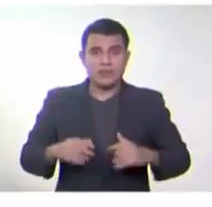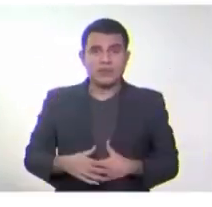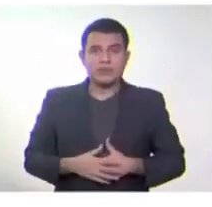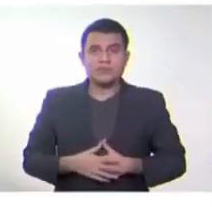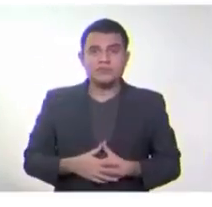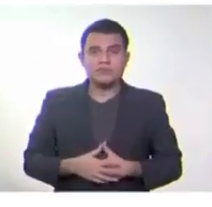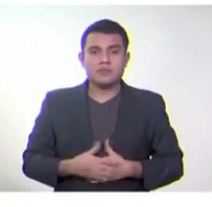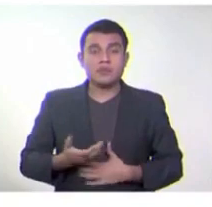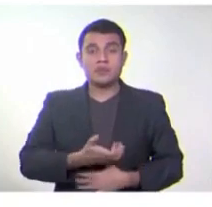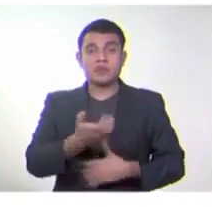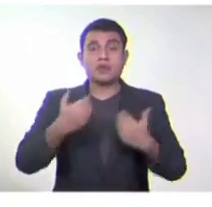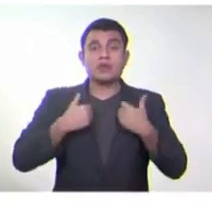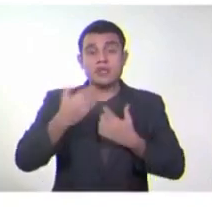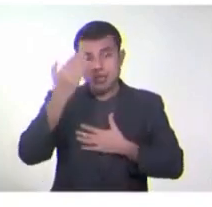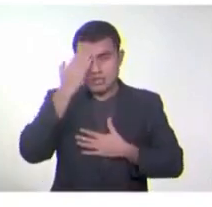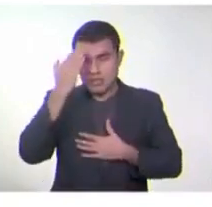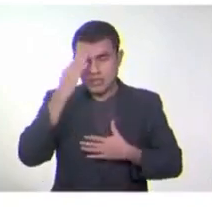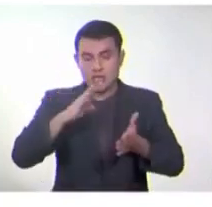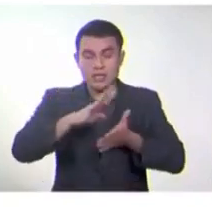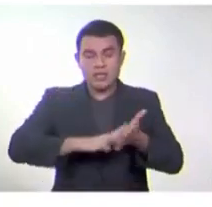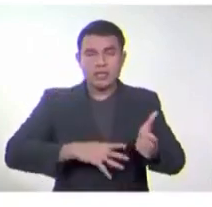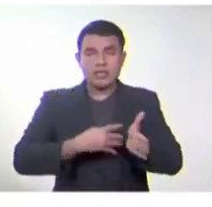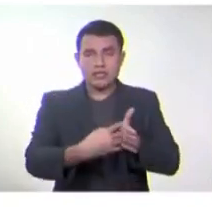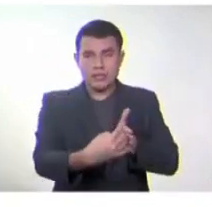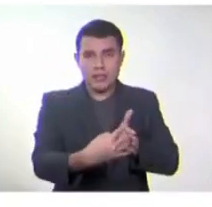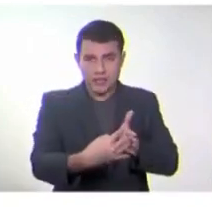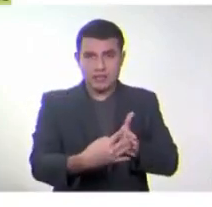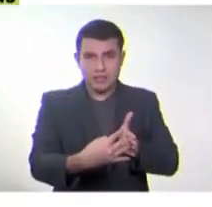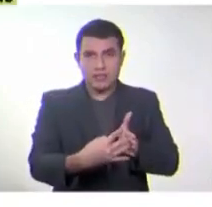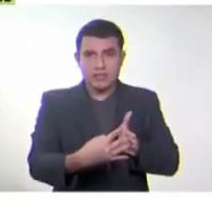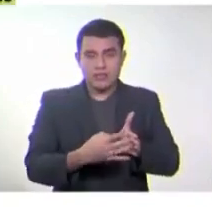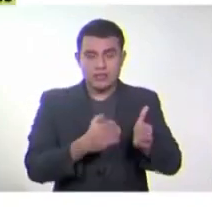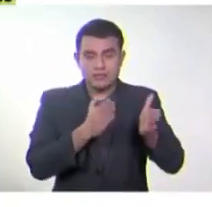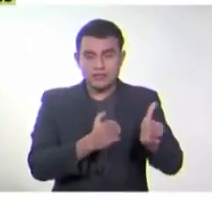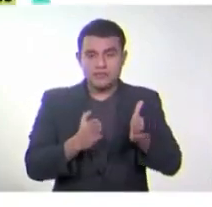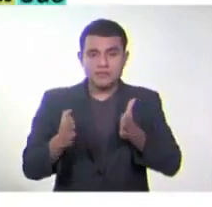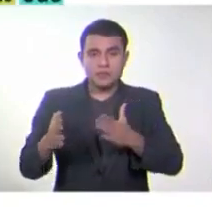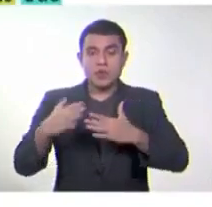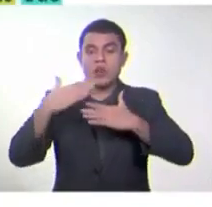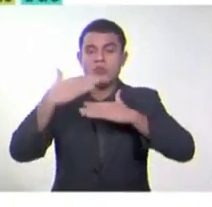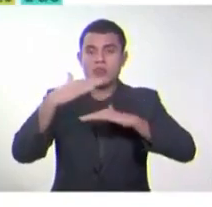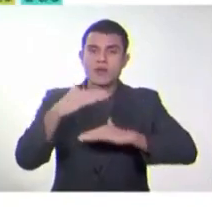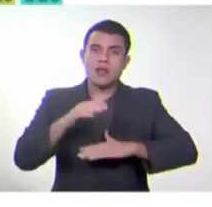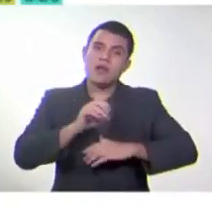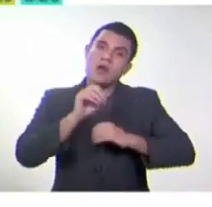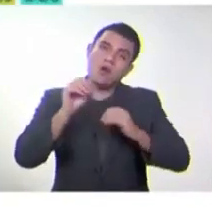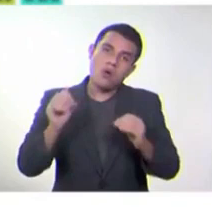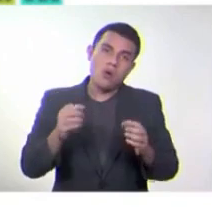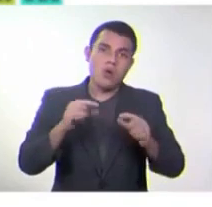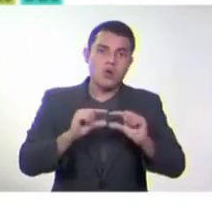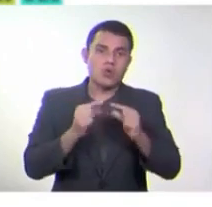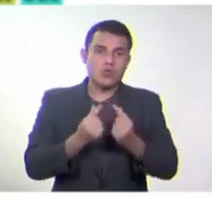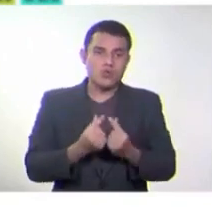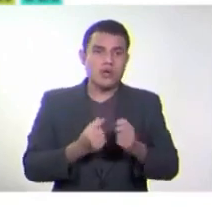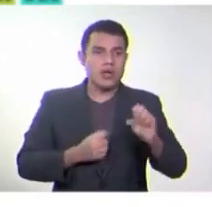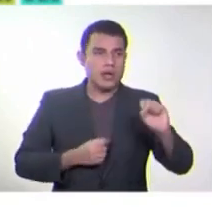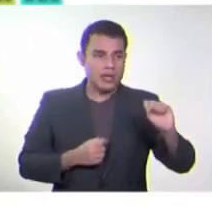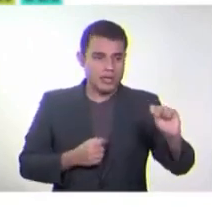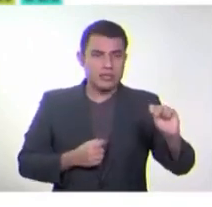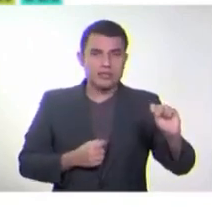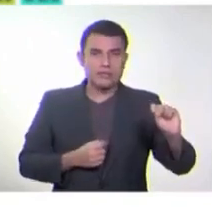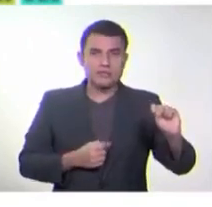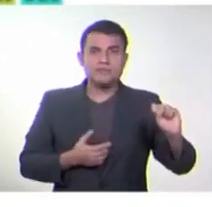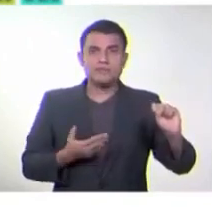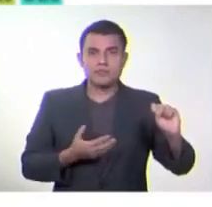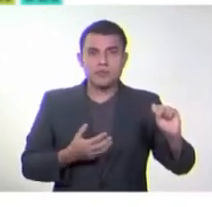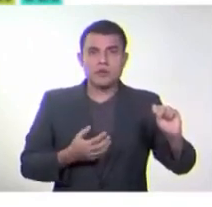Debemos recordar que la tabla periódica está distribuida por sus niveles o bloques. El bloque S, conformado por el